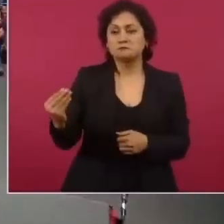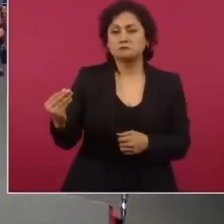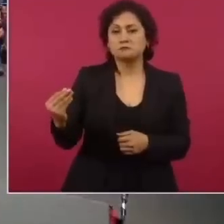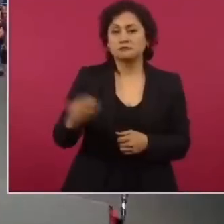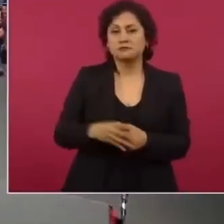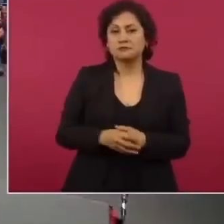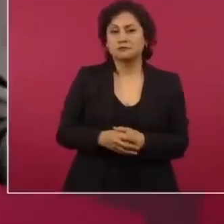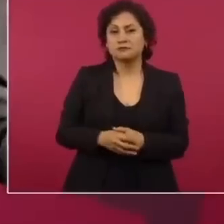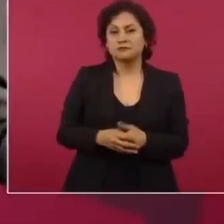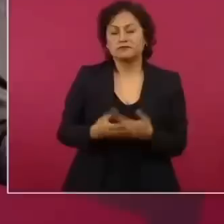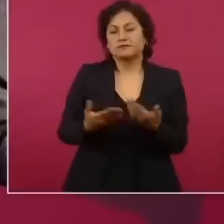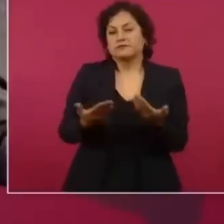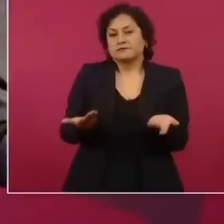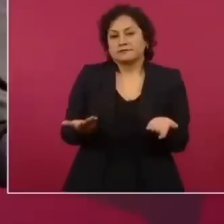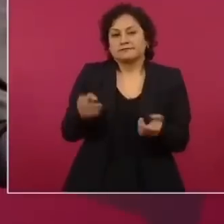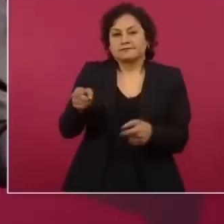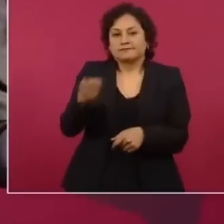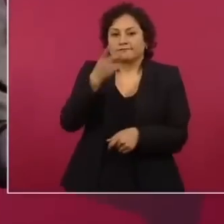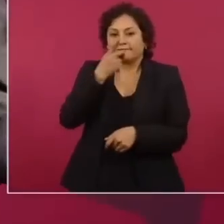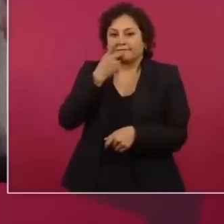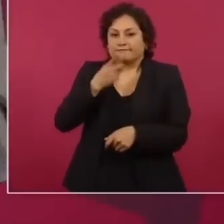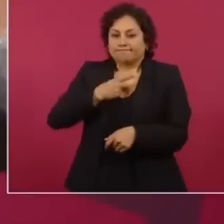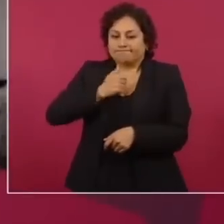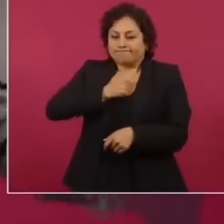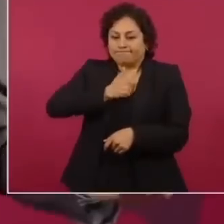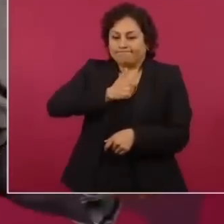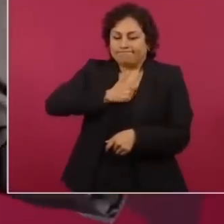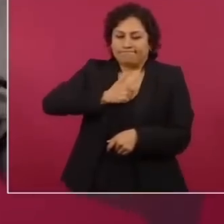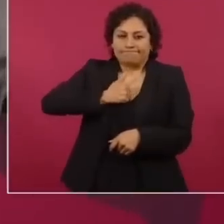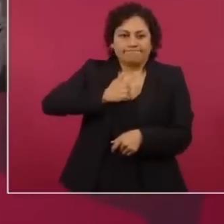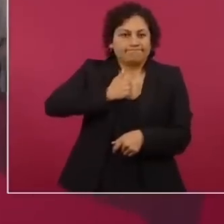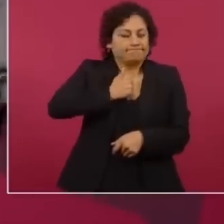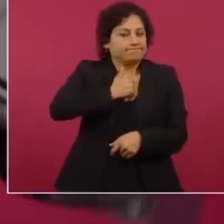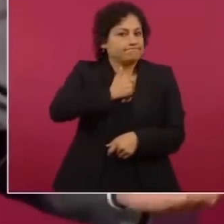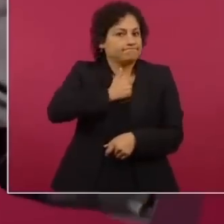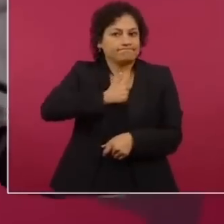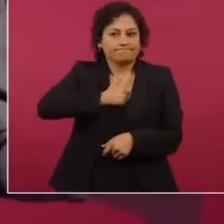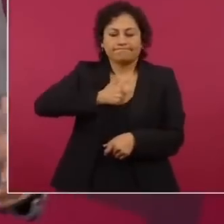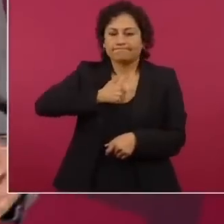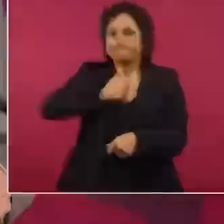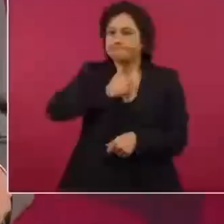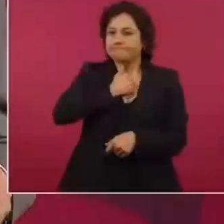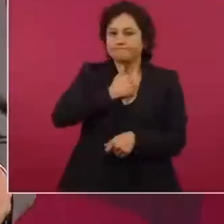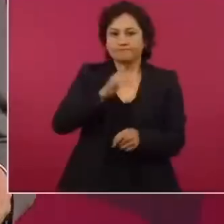lo lamentaba mucho, porque eso no tiene que ver